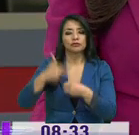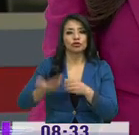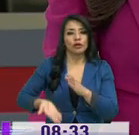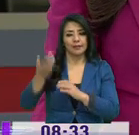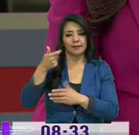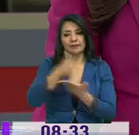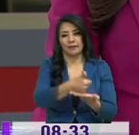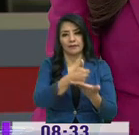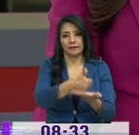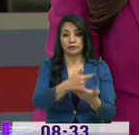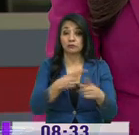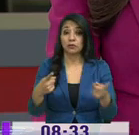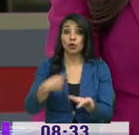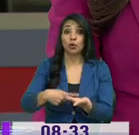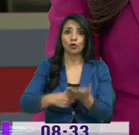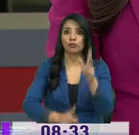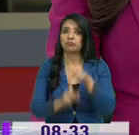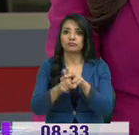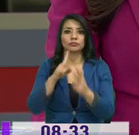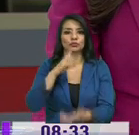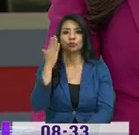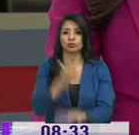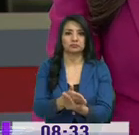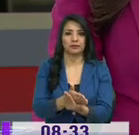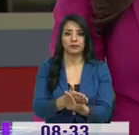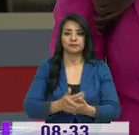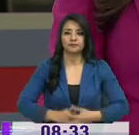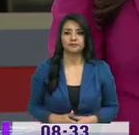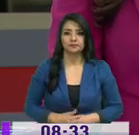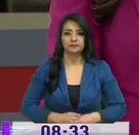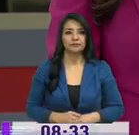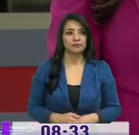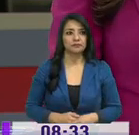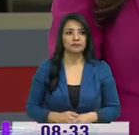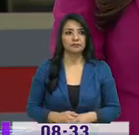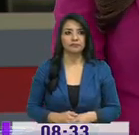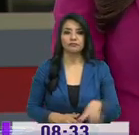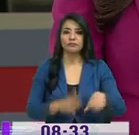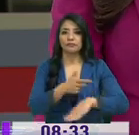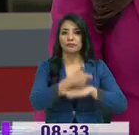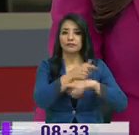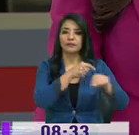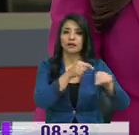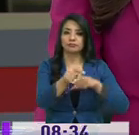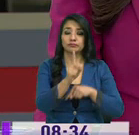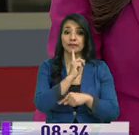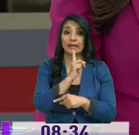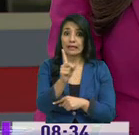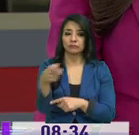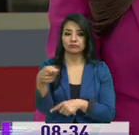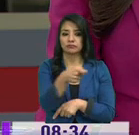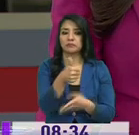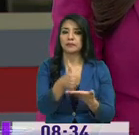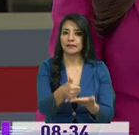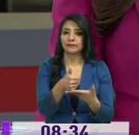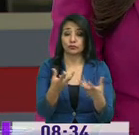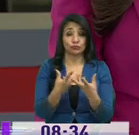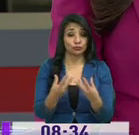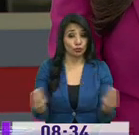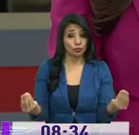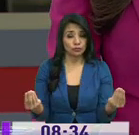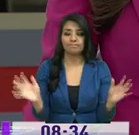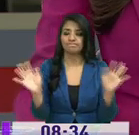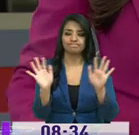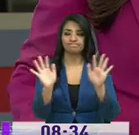combustibles, esta reunión fue suspendida a última hora. Los dirigentes de transporte aseguran que una compensación no sería la salida